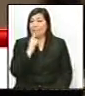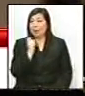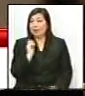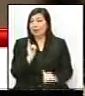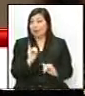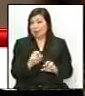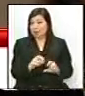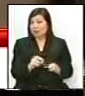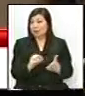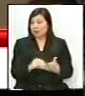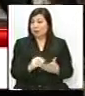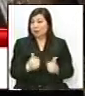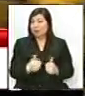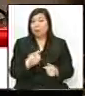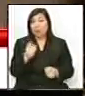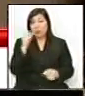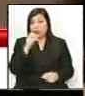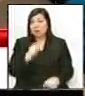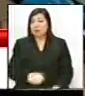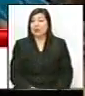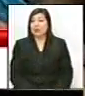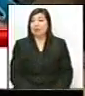el Pleno se cambie, pero ¿cuál es su opinión?